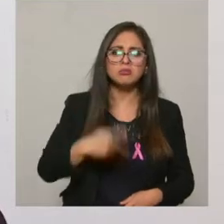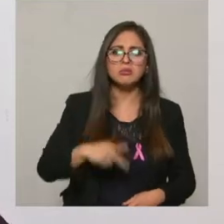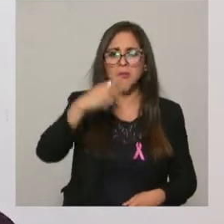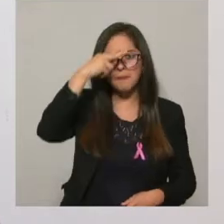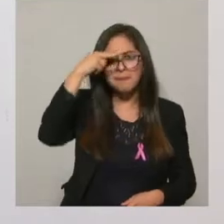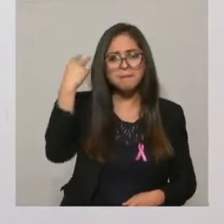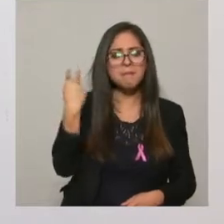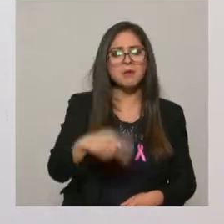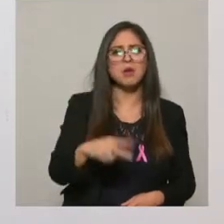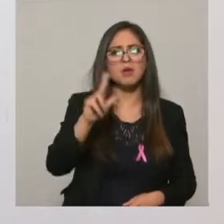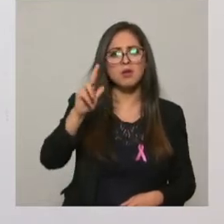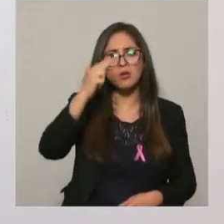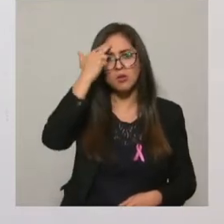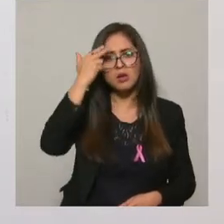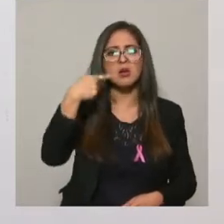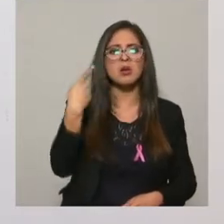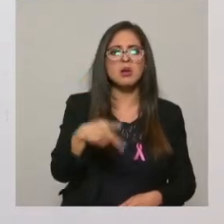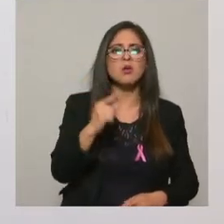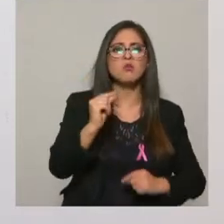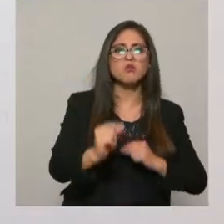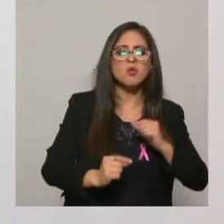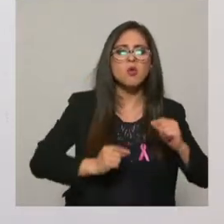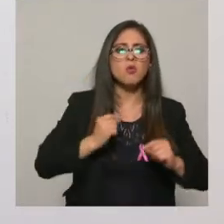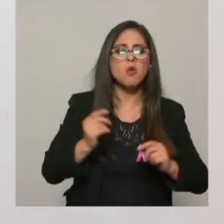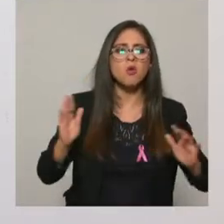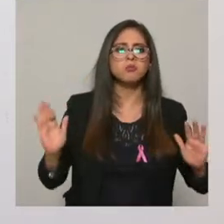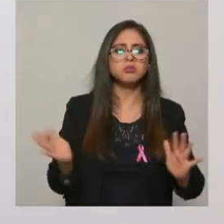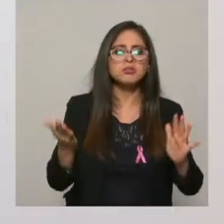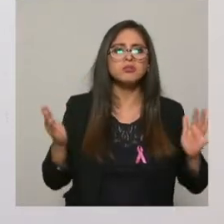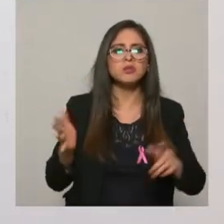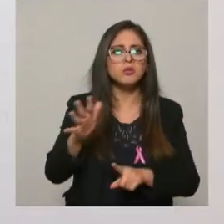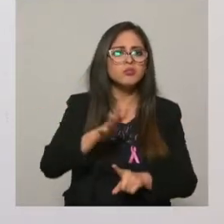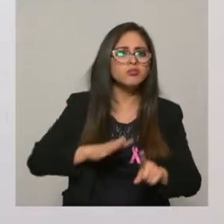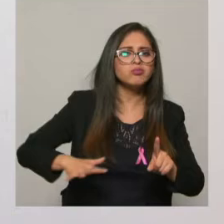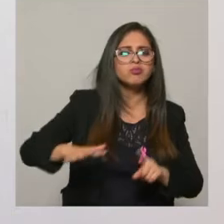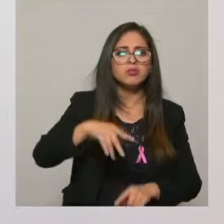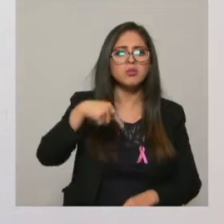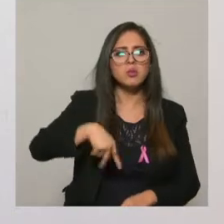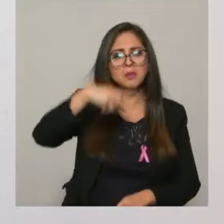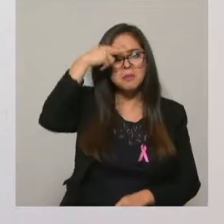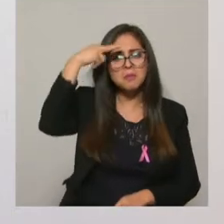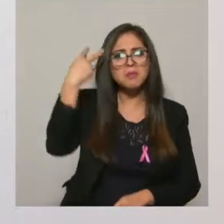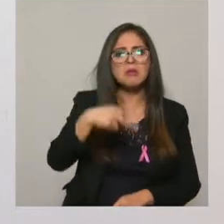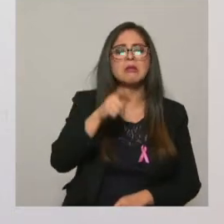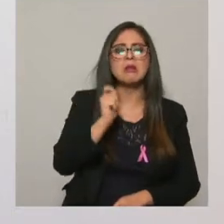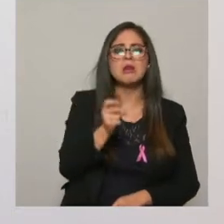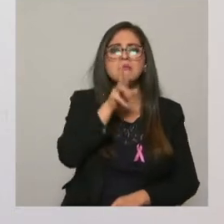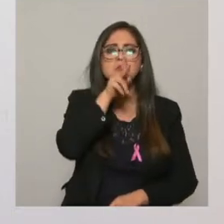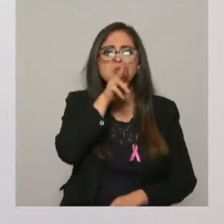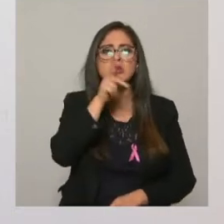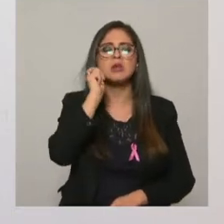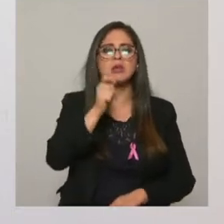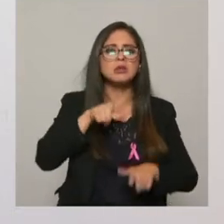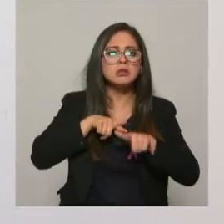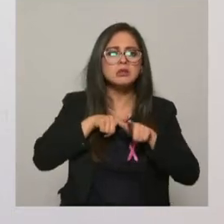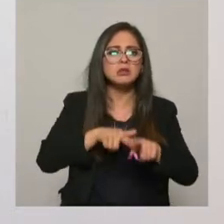Entonces creo que eso empezó a reactivar a una sociedad preocupada por mantener estas tradiciones. Totalmente,